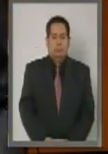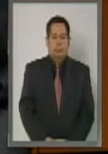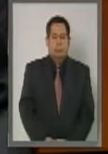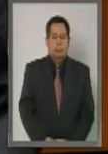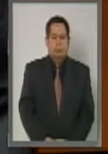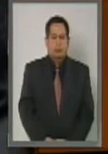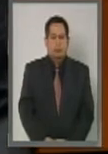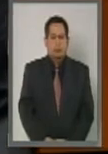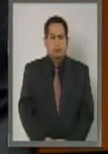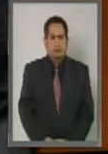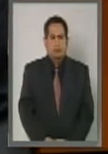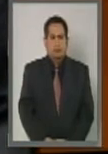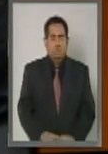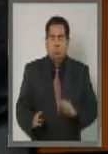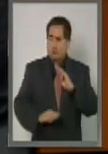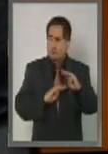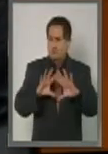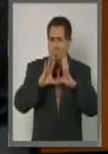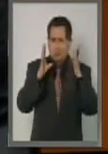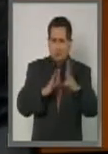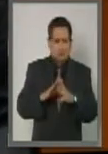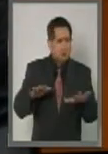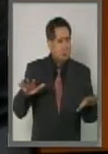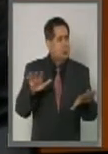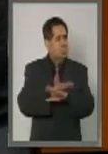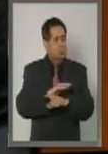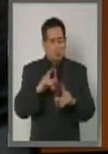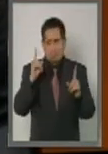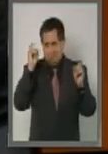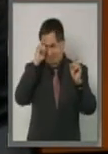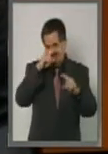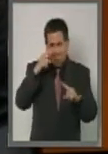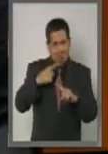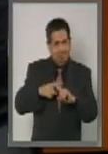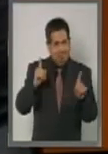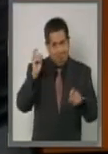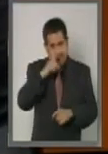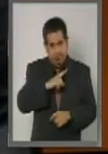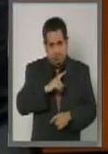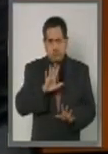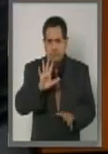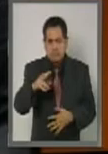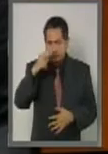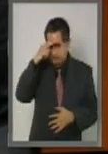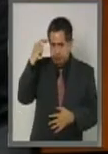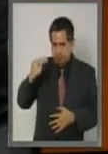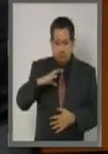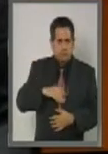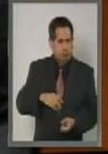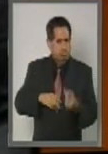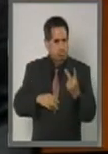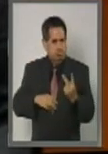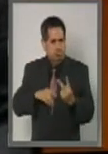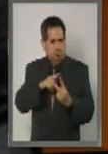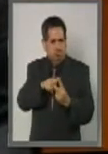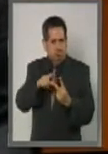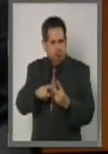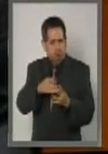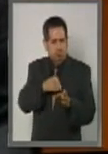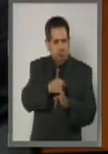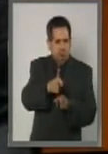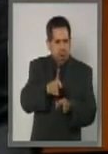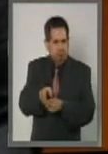Ante un entorno complejo y cambiante, México tiene dos prioridades de política exterior. La primera